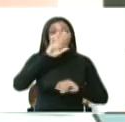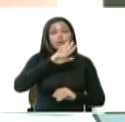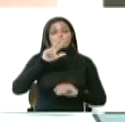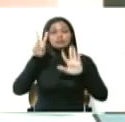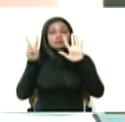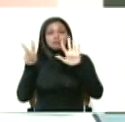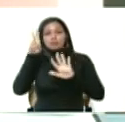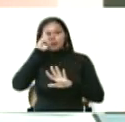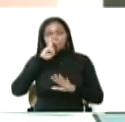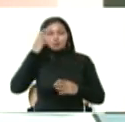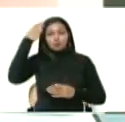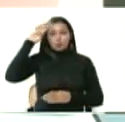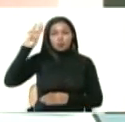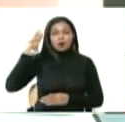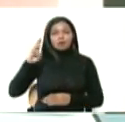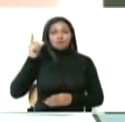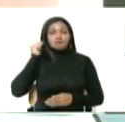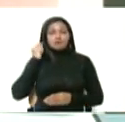años, cubana,